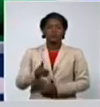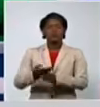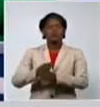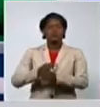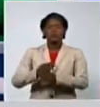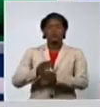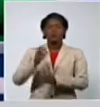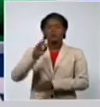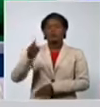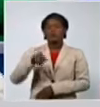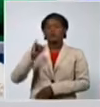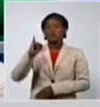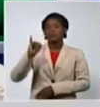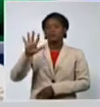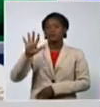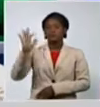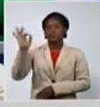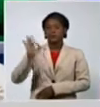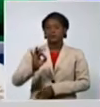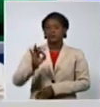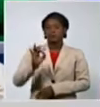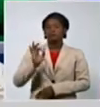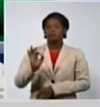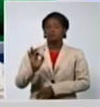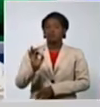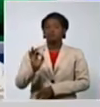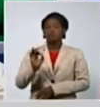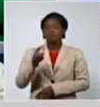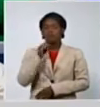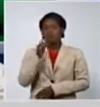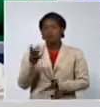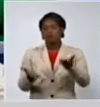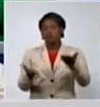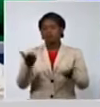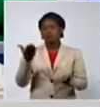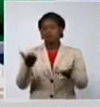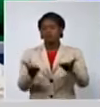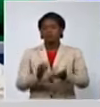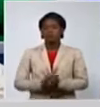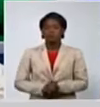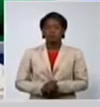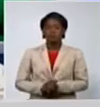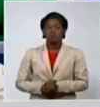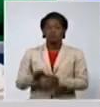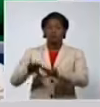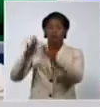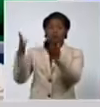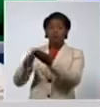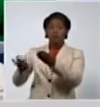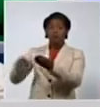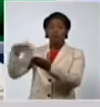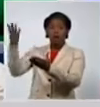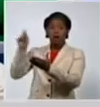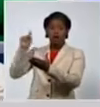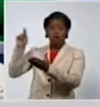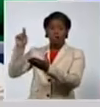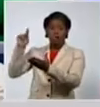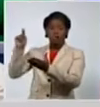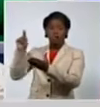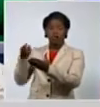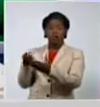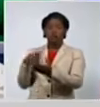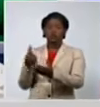0,65%, similar al día de ayer, inferior a la del mundo, que es de 2,21%, y a la de